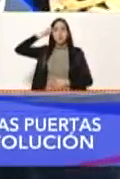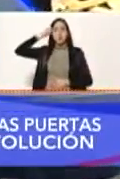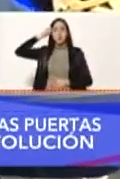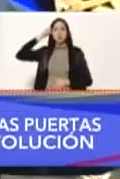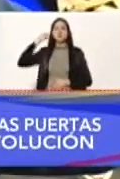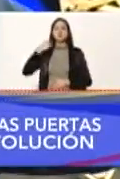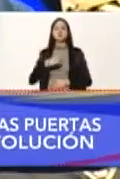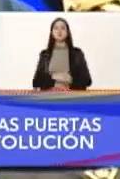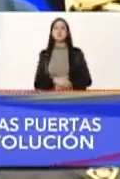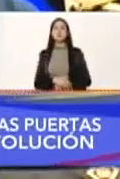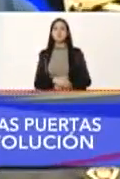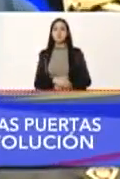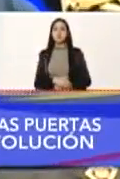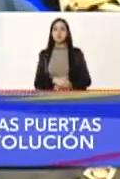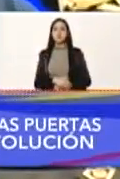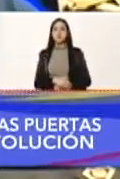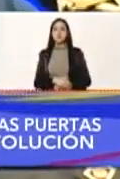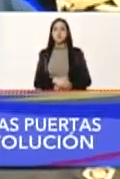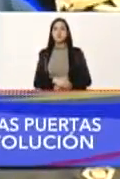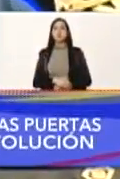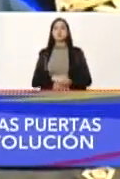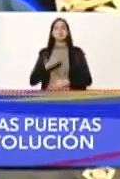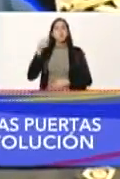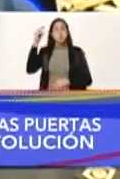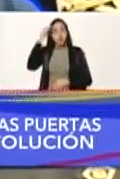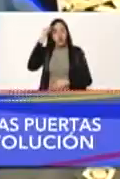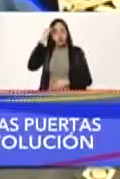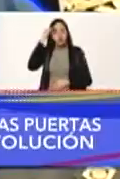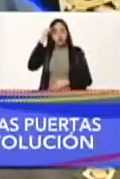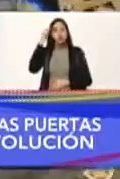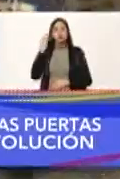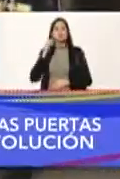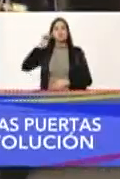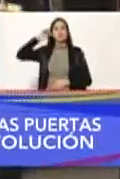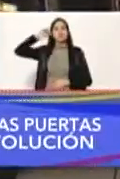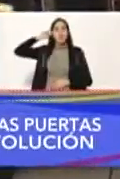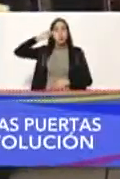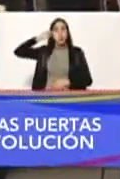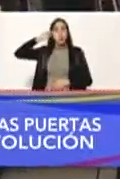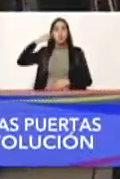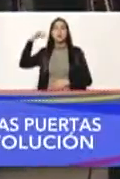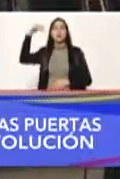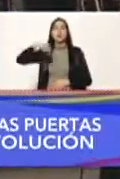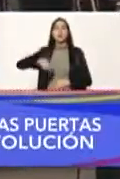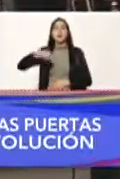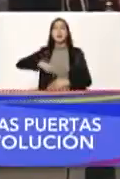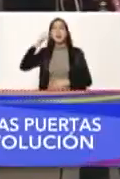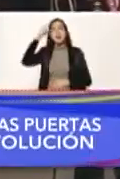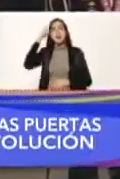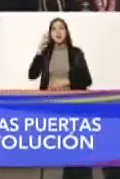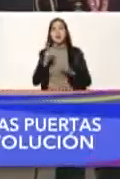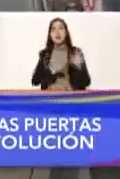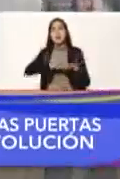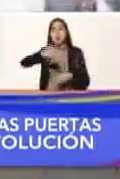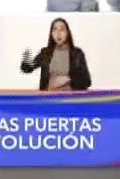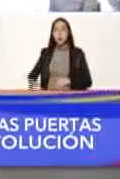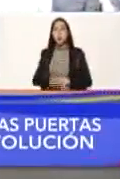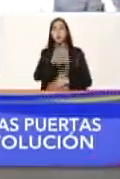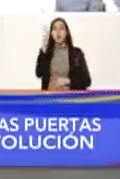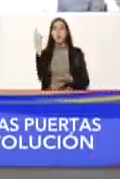muchachos, pónganlo en su mente, recordarán este día, 7 de julio de